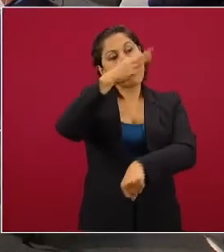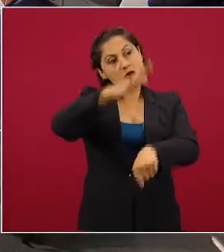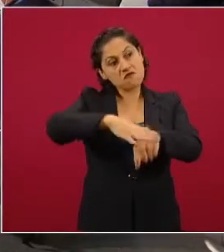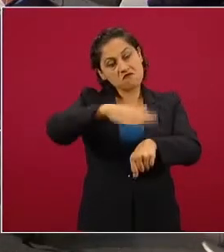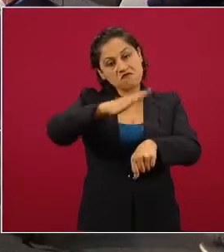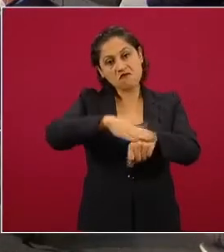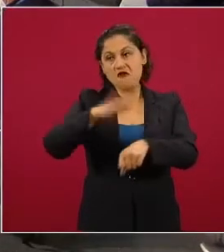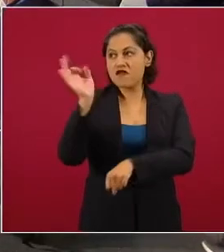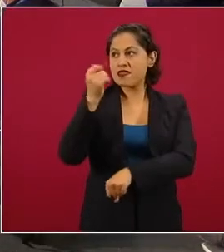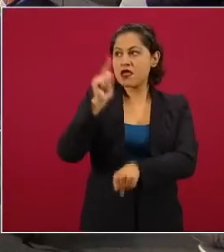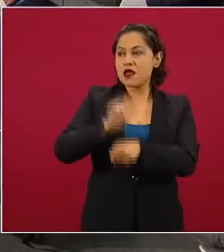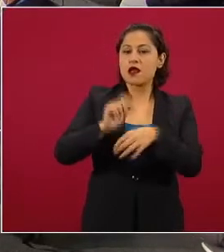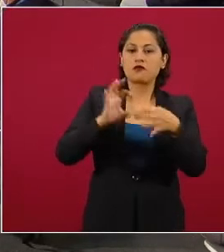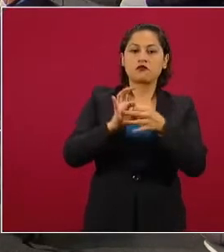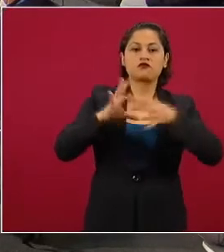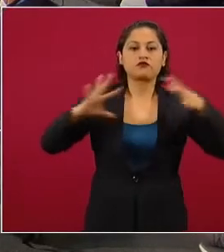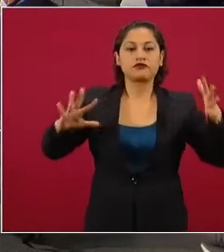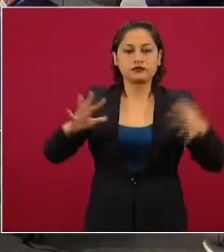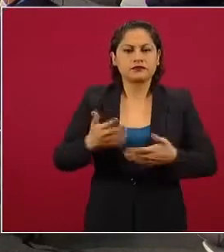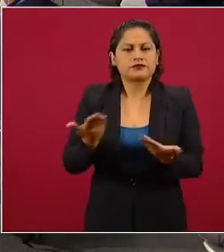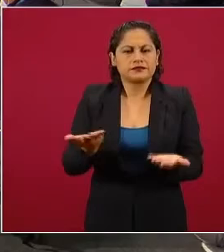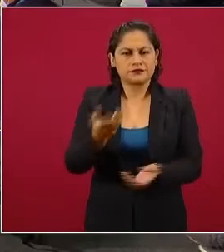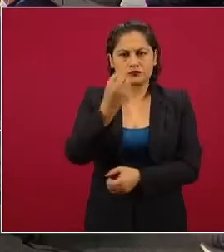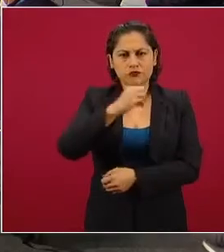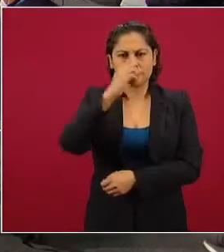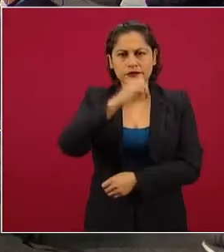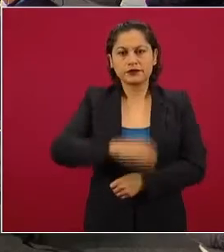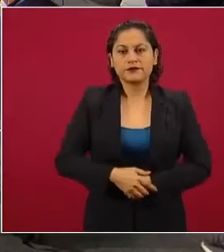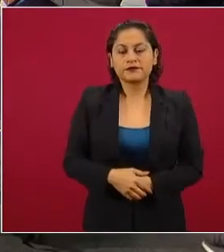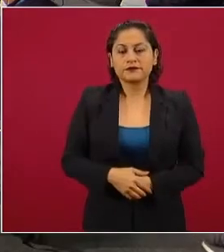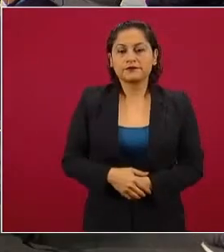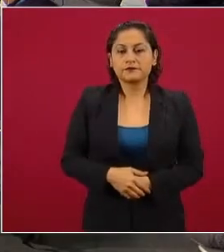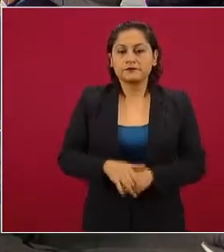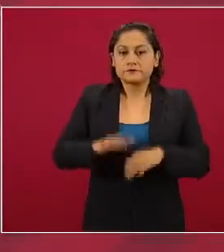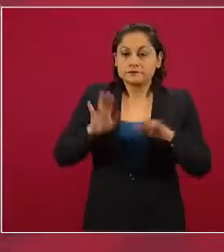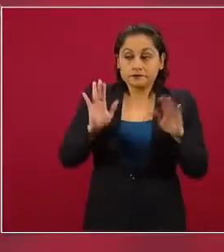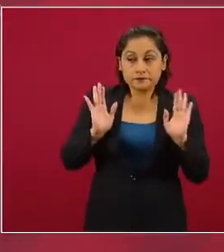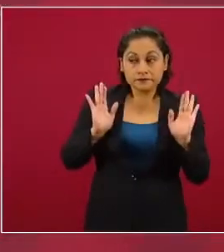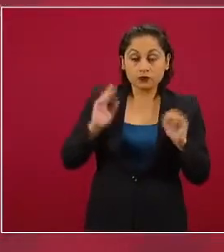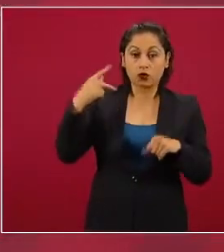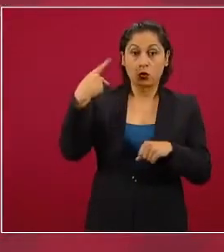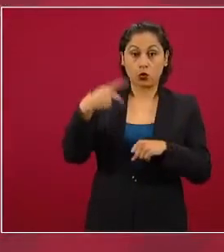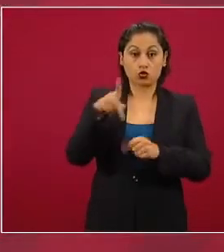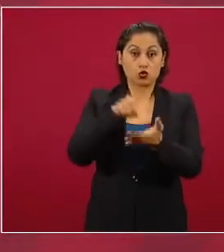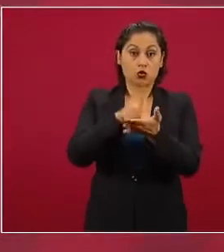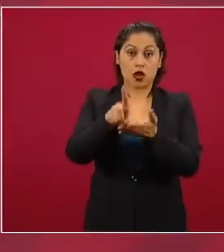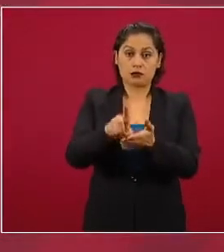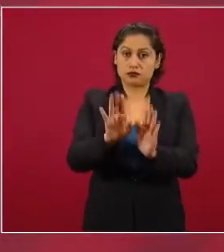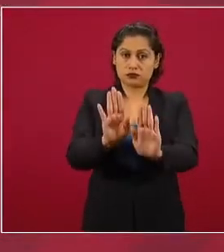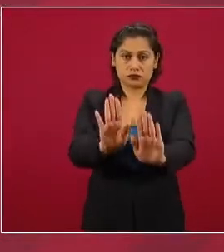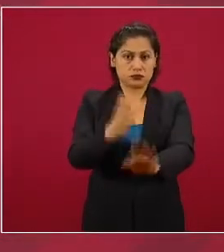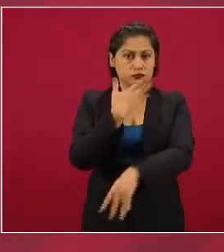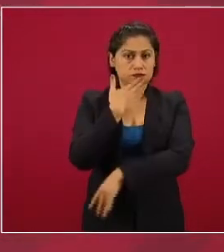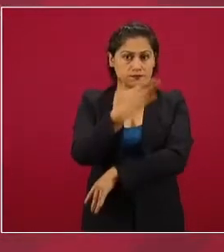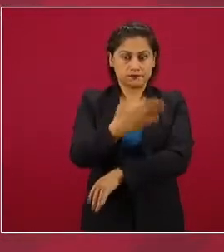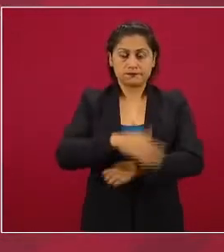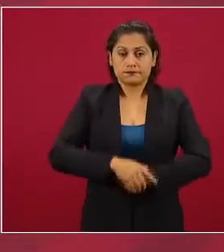pacto federal. Bueno, pues están en su derecho, nada más que no